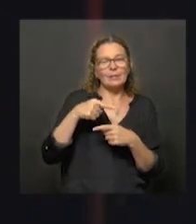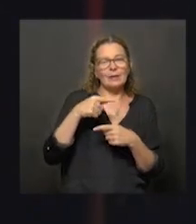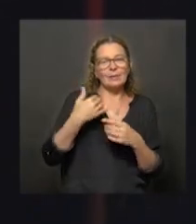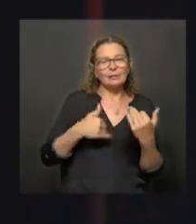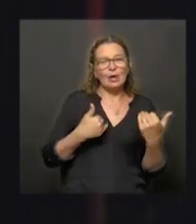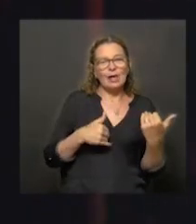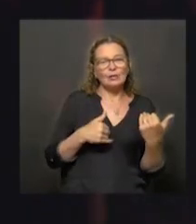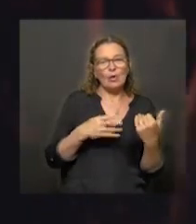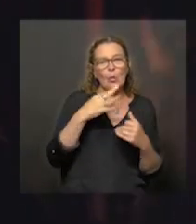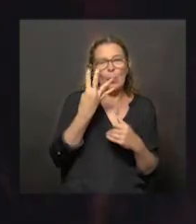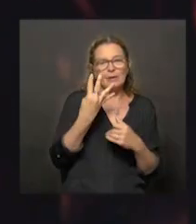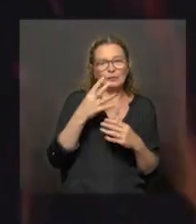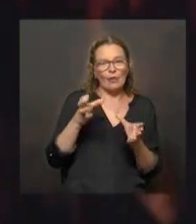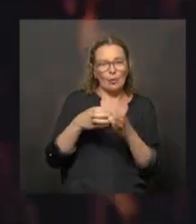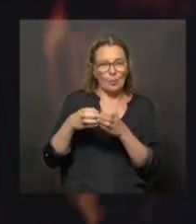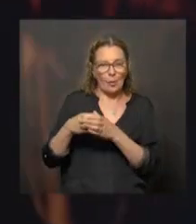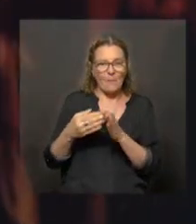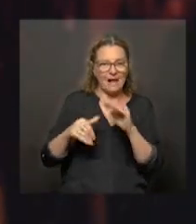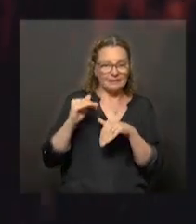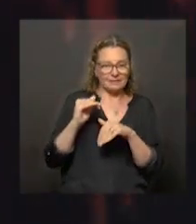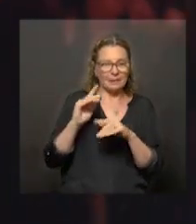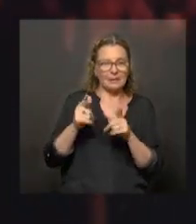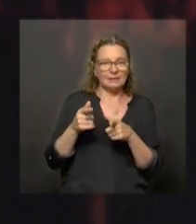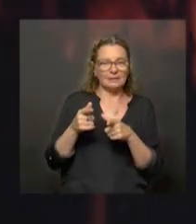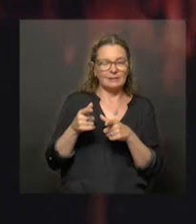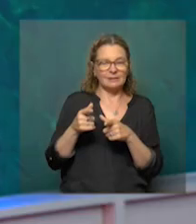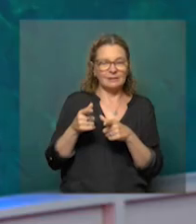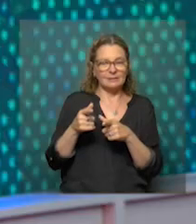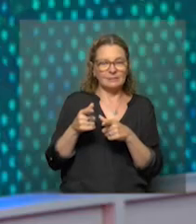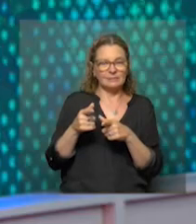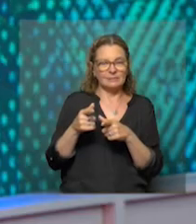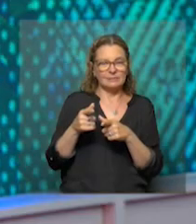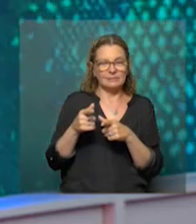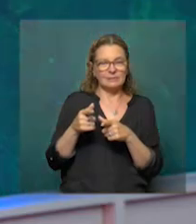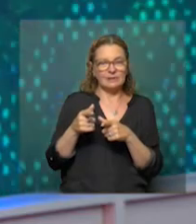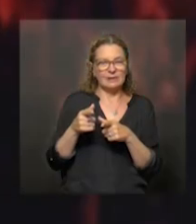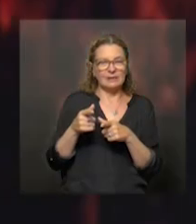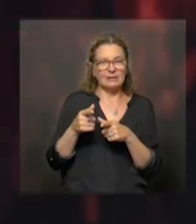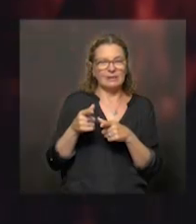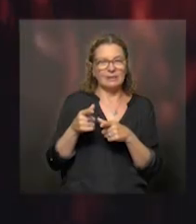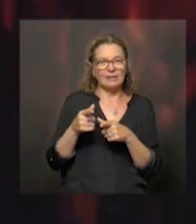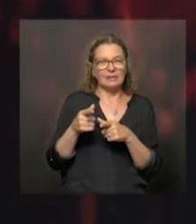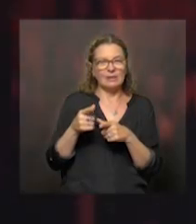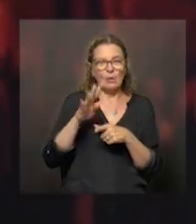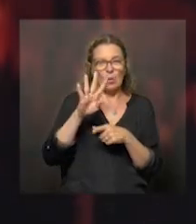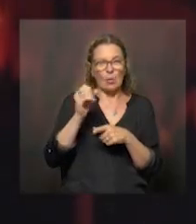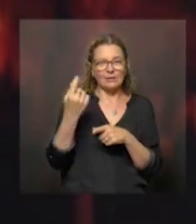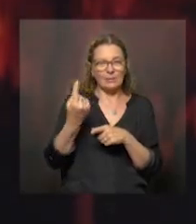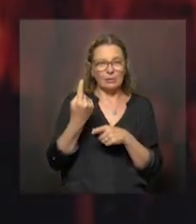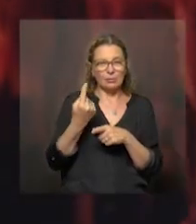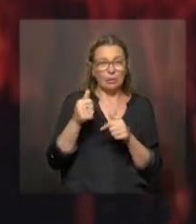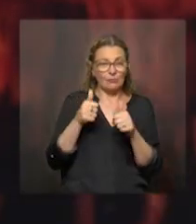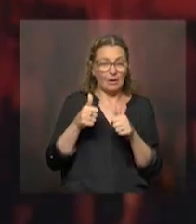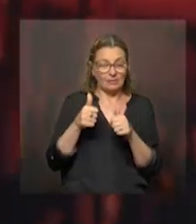tocando 4 bandas más. Así que... Acá el tiempo es un poco más reducido. Sí, va a ser como, igual son 40 minutos, está bastante